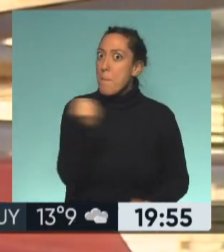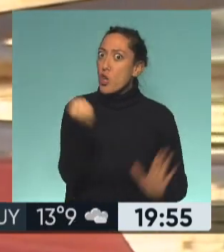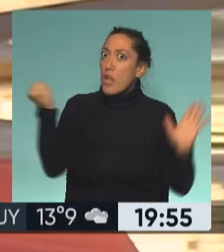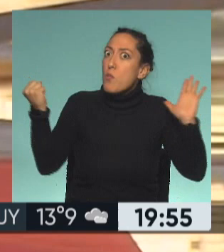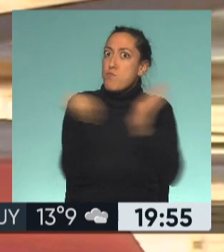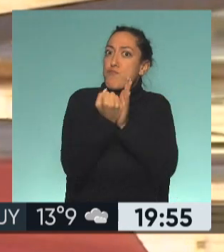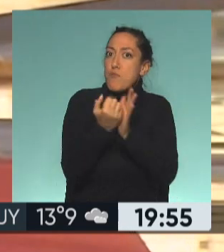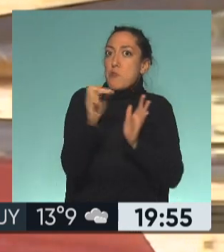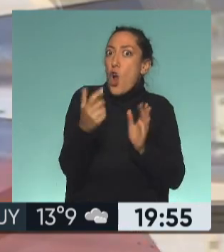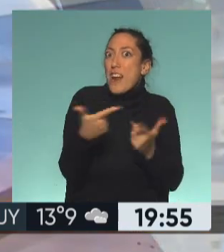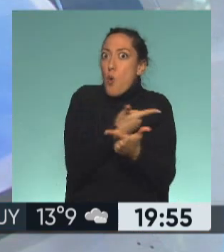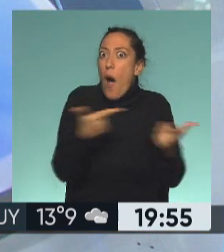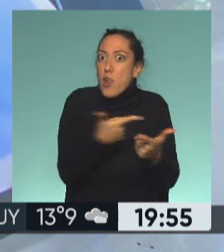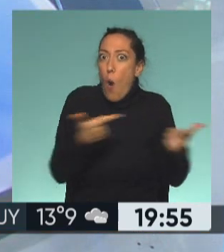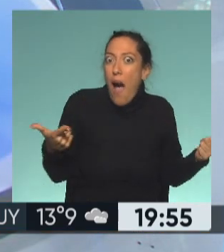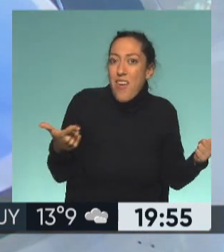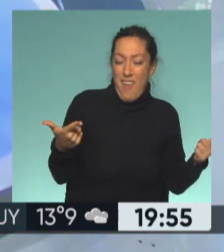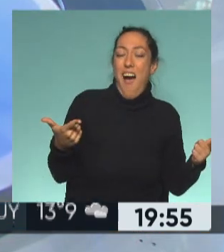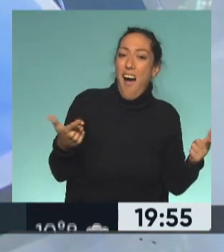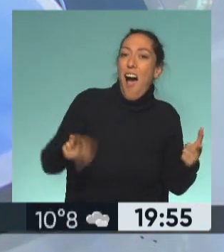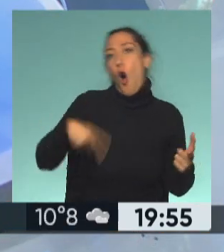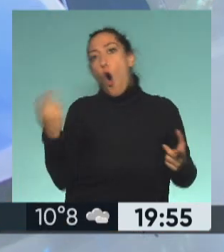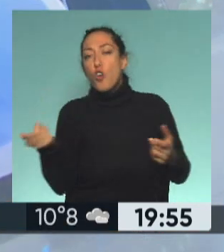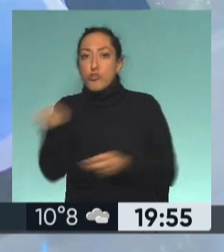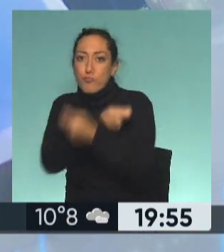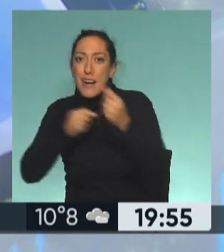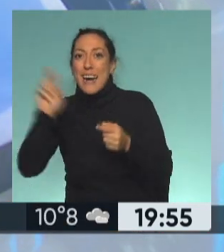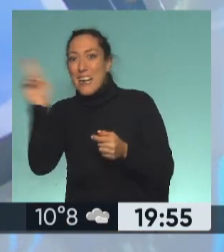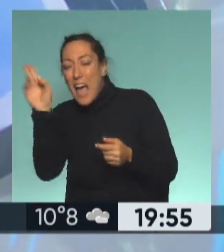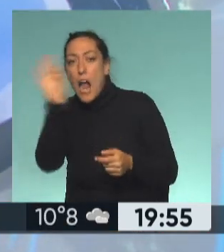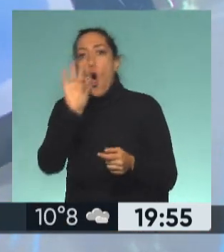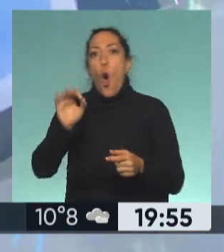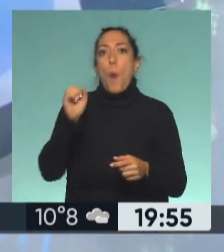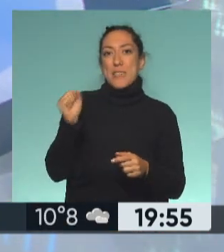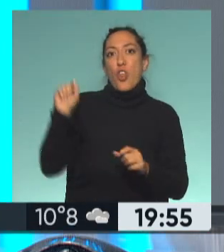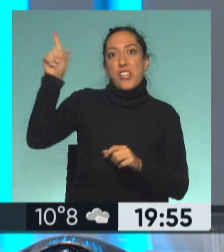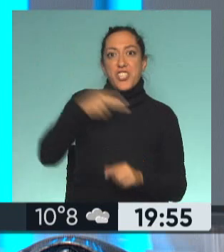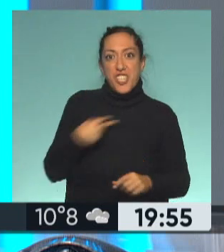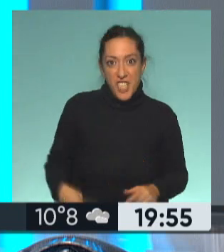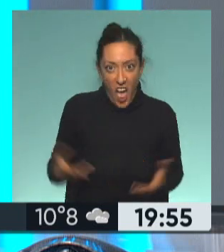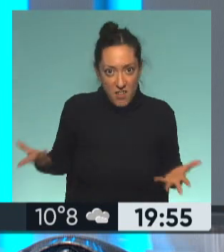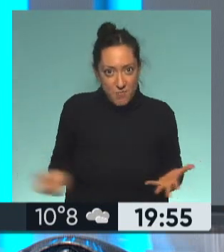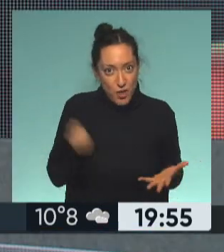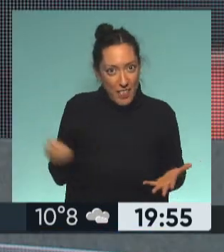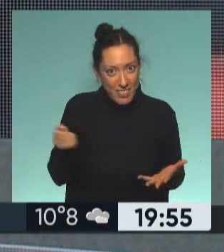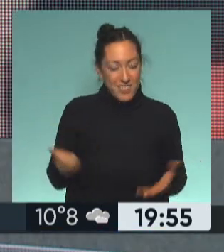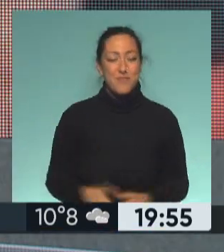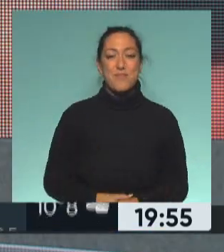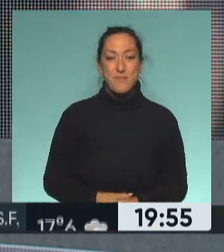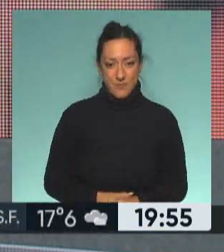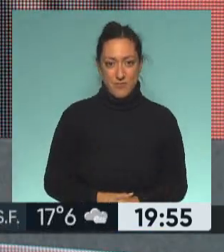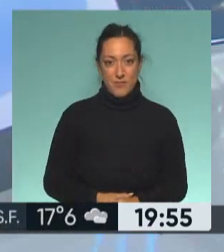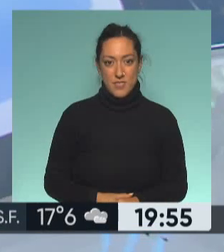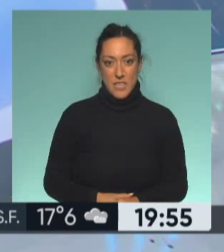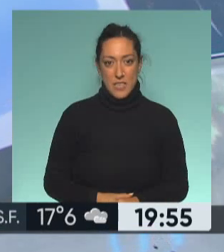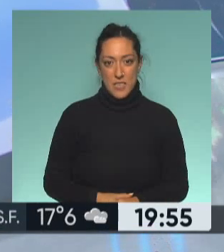la escasez de dólares que se pueda trabajar con reales o con el peso chino. Tal es muy, cual. muy importante. Perfecto. Ahí nos Central. quedan un par de